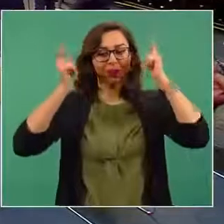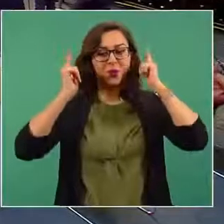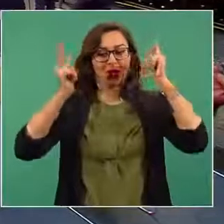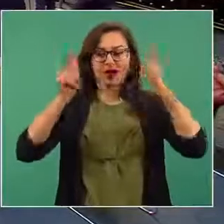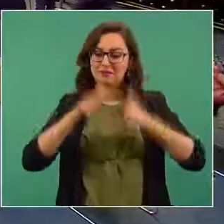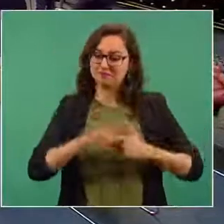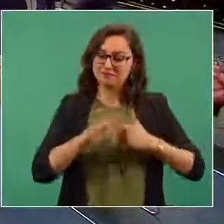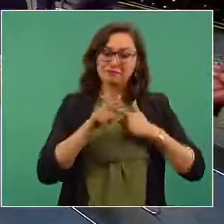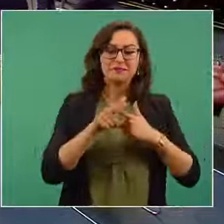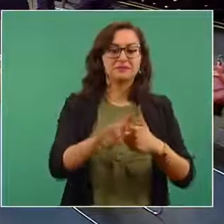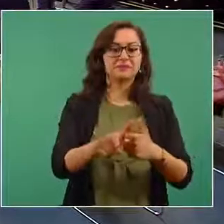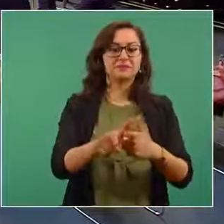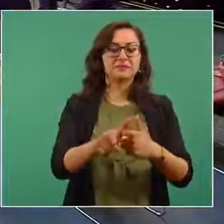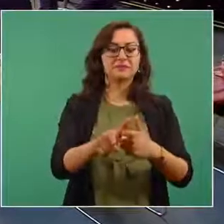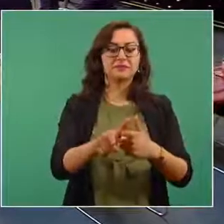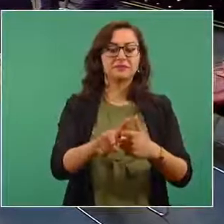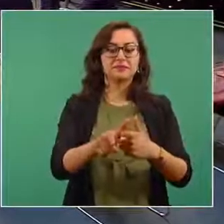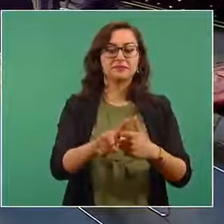que podamos